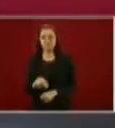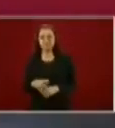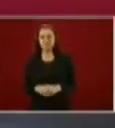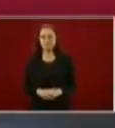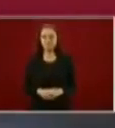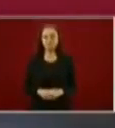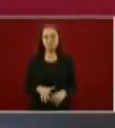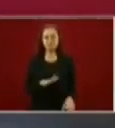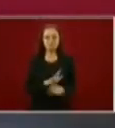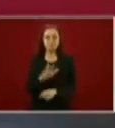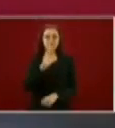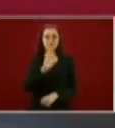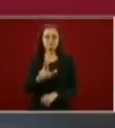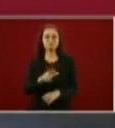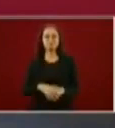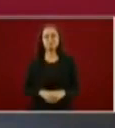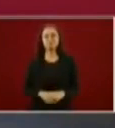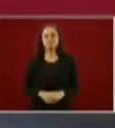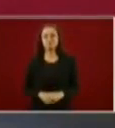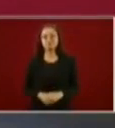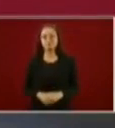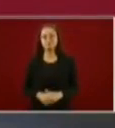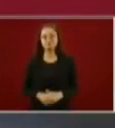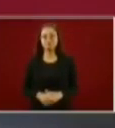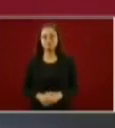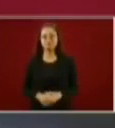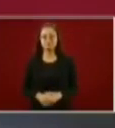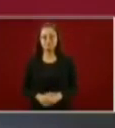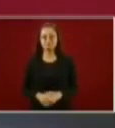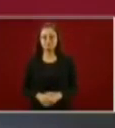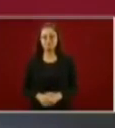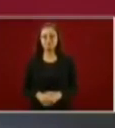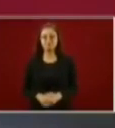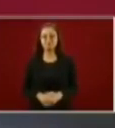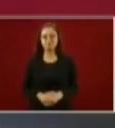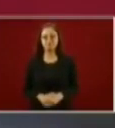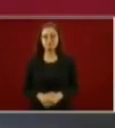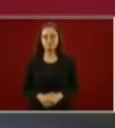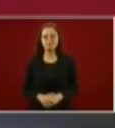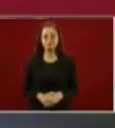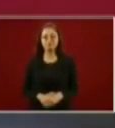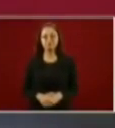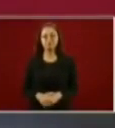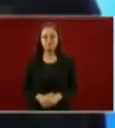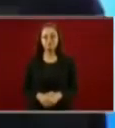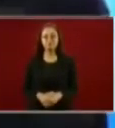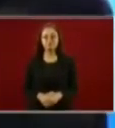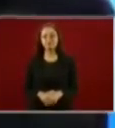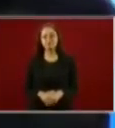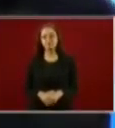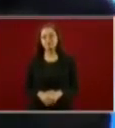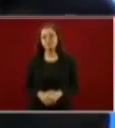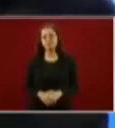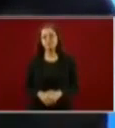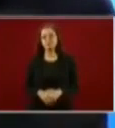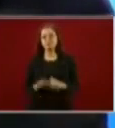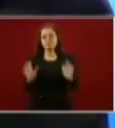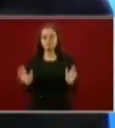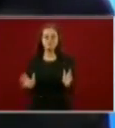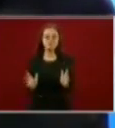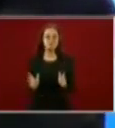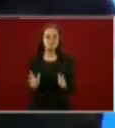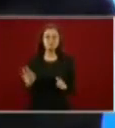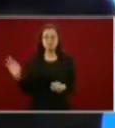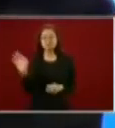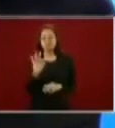él necesitamos dice, es un avión. Exactamente, sí, claro, te lo prometo que sí. Él dice, quiero hacer la rifa del avioncito. Van a ser 6